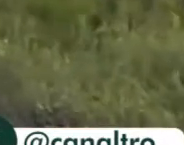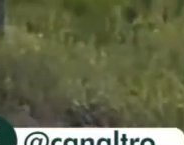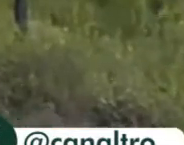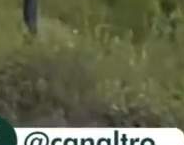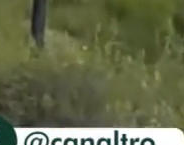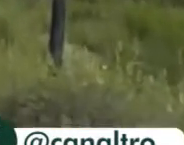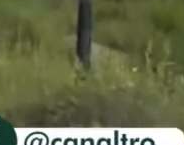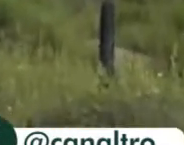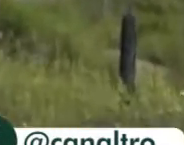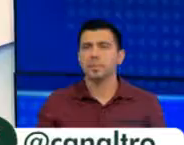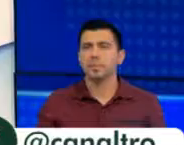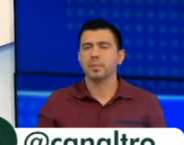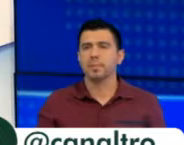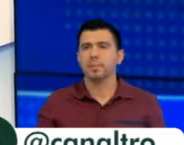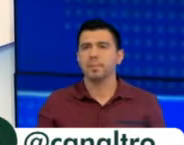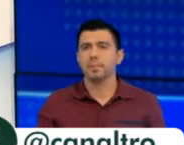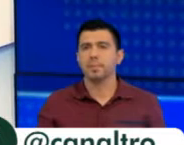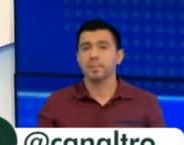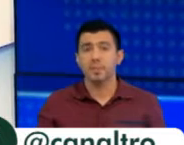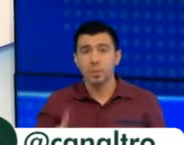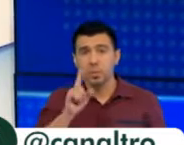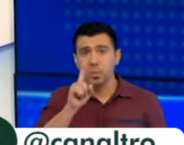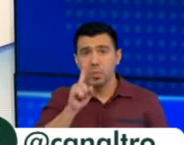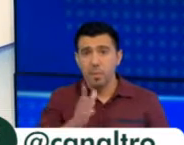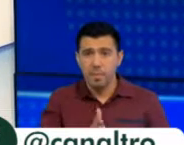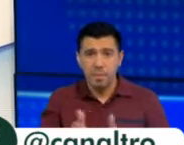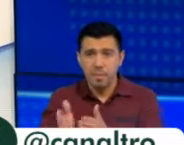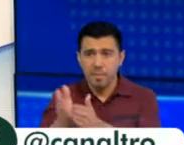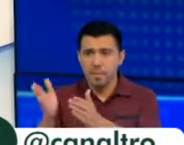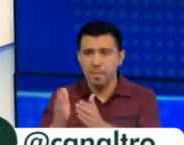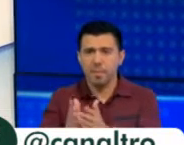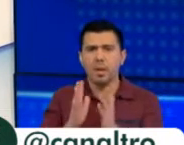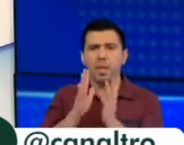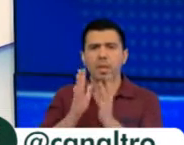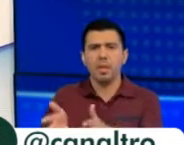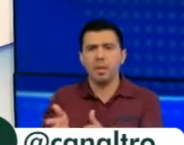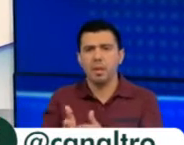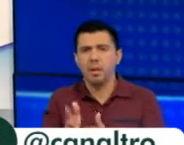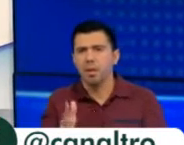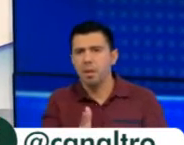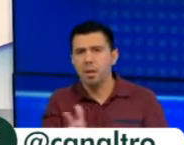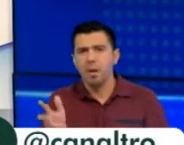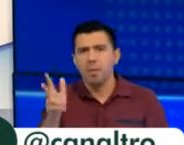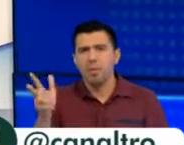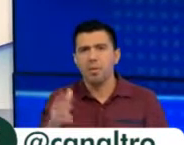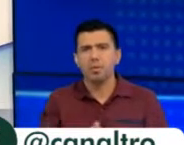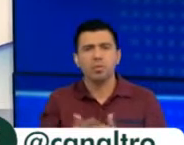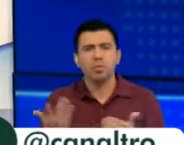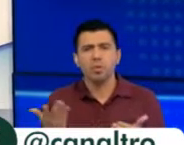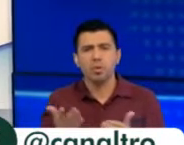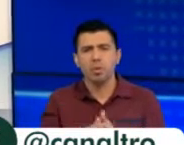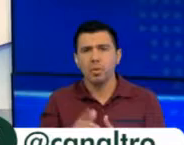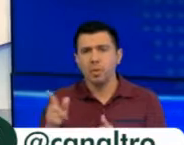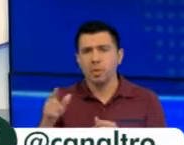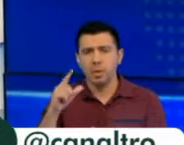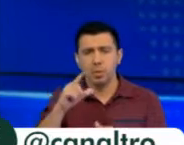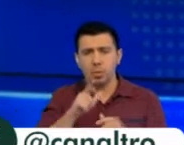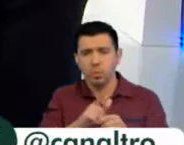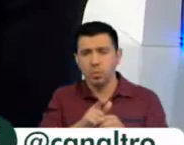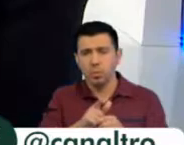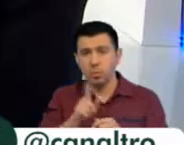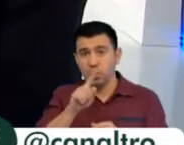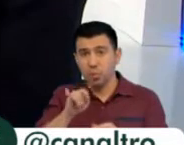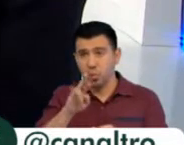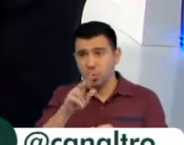abandono. Y una de las vías que se encuentran en total abandono es la que conduce de Suratá a California. Cerca de